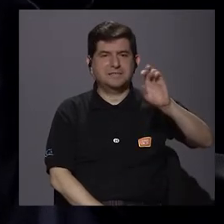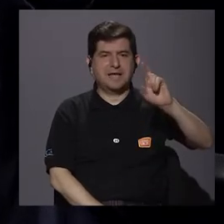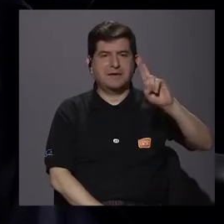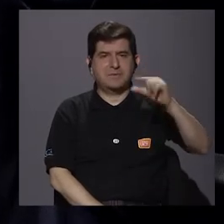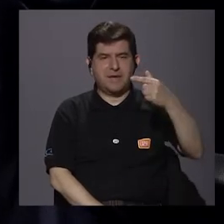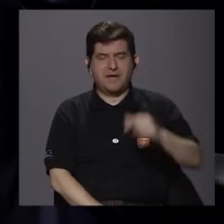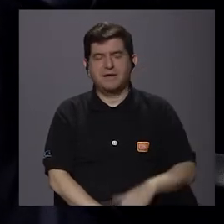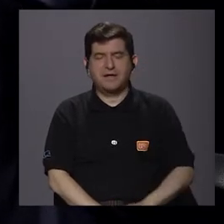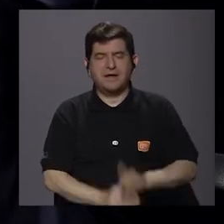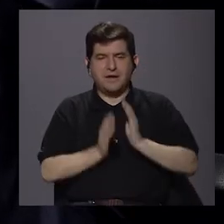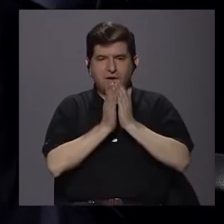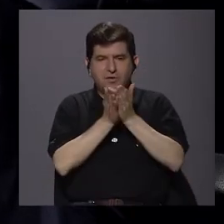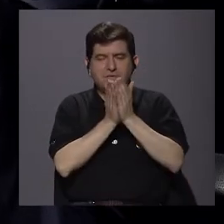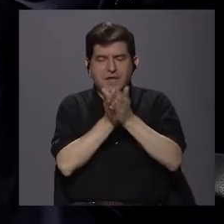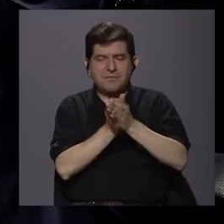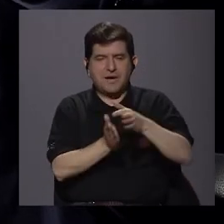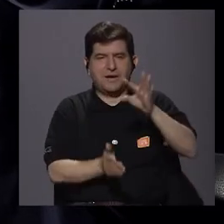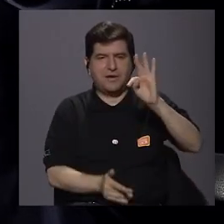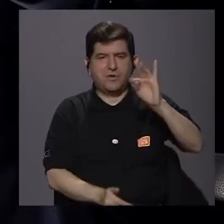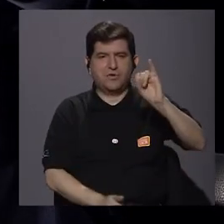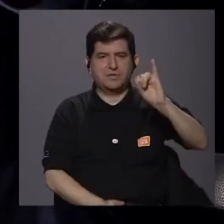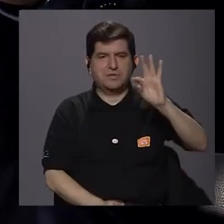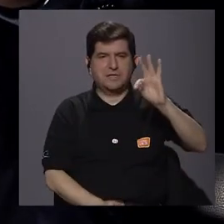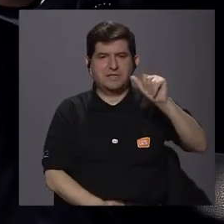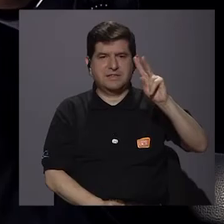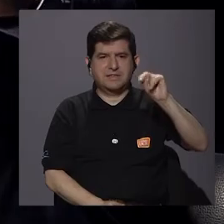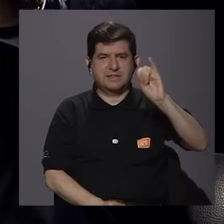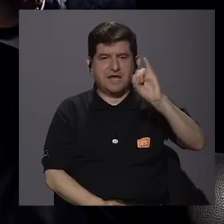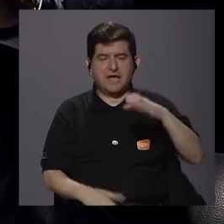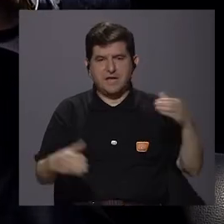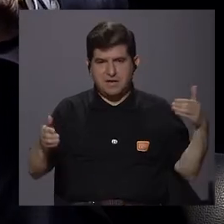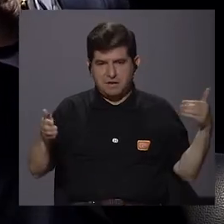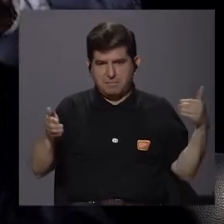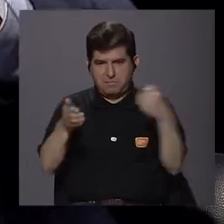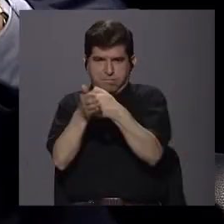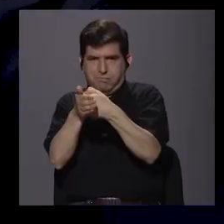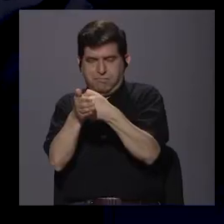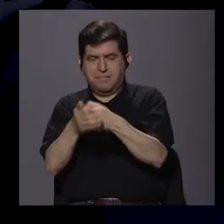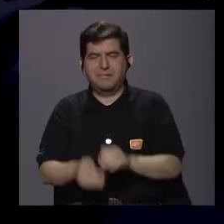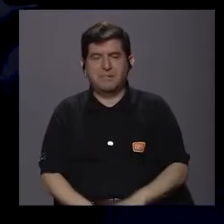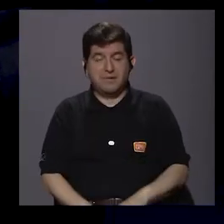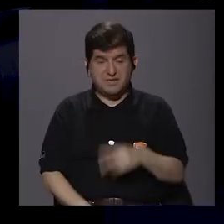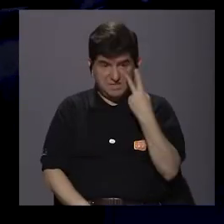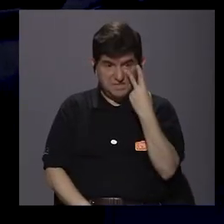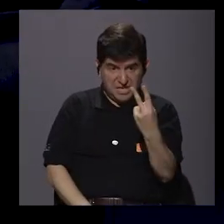contra el que chocó el titanic verdad ahí está esta vez viene